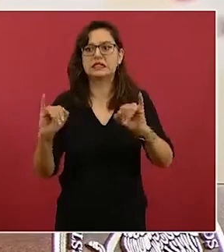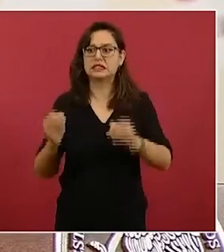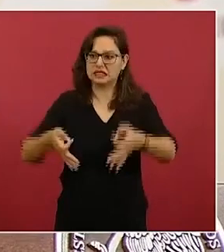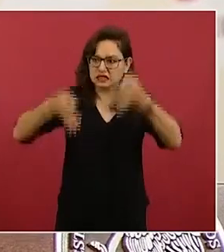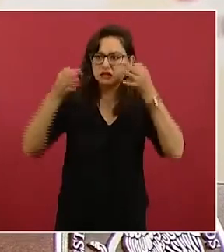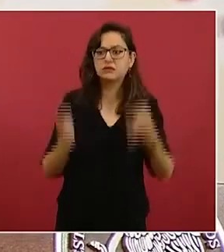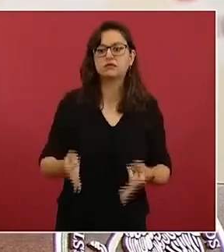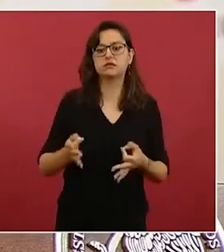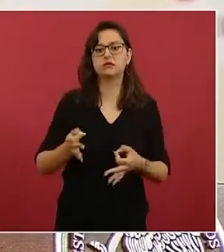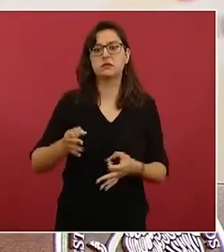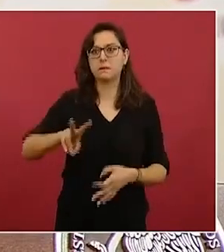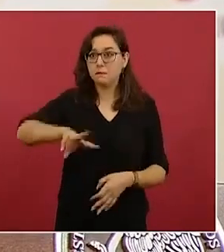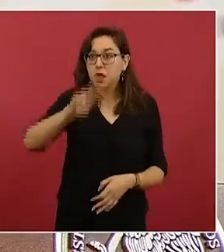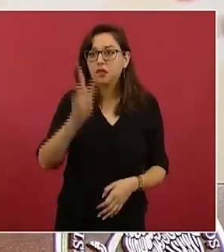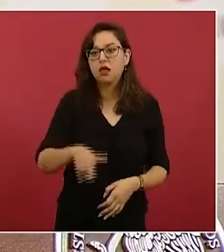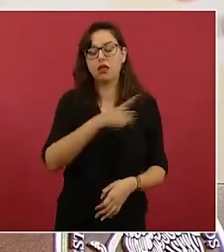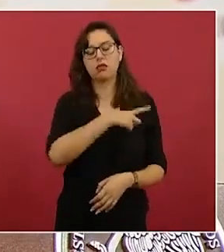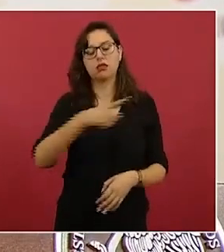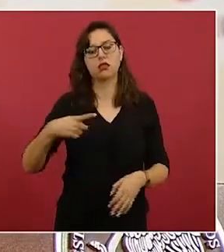representantes populares